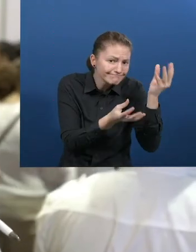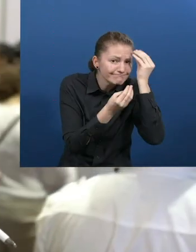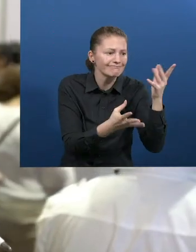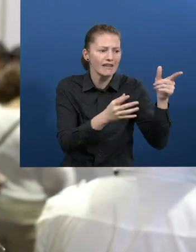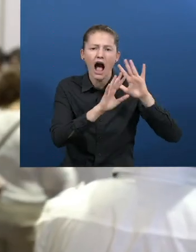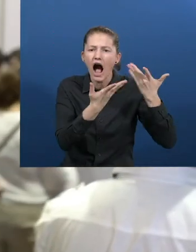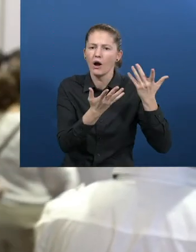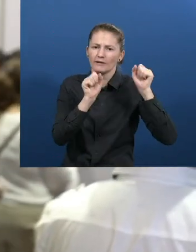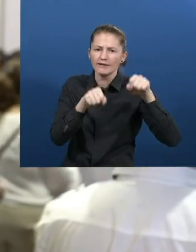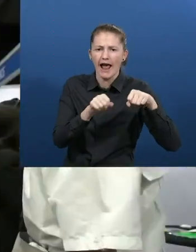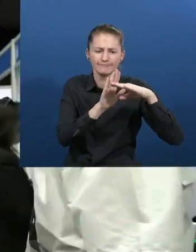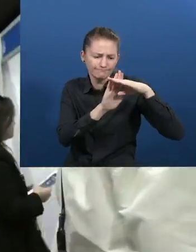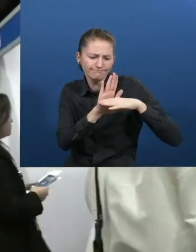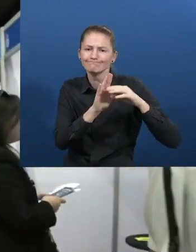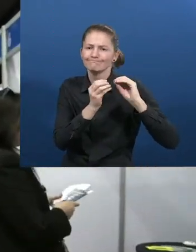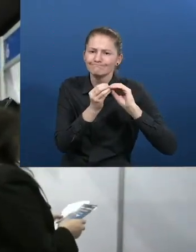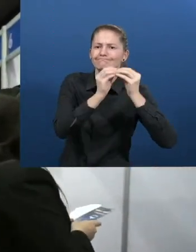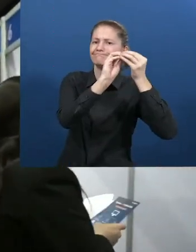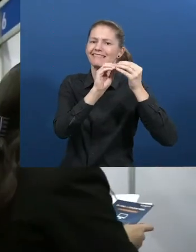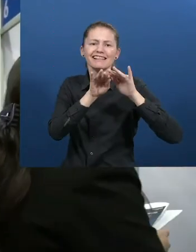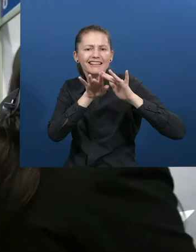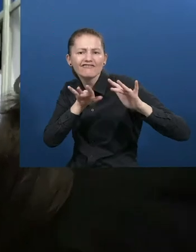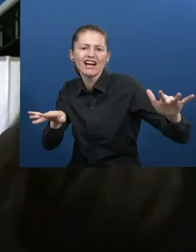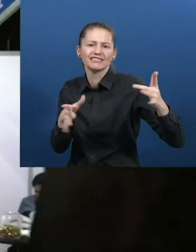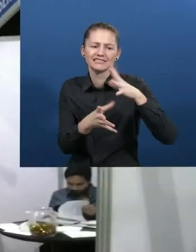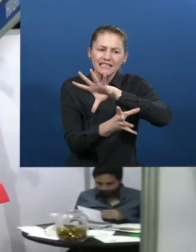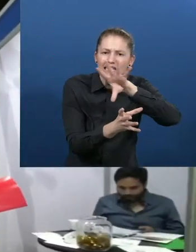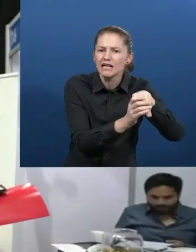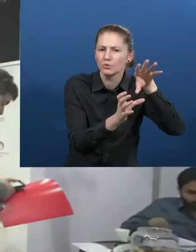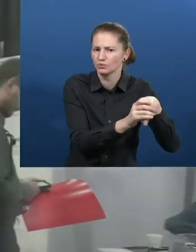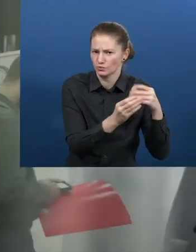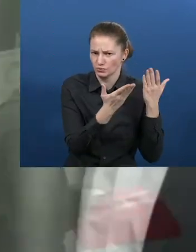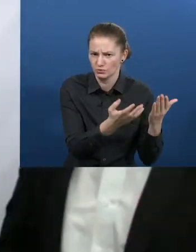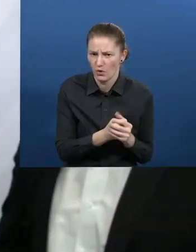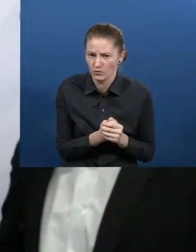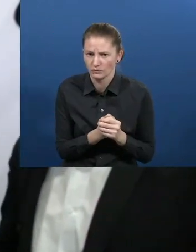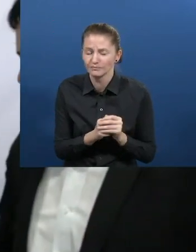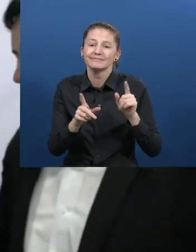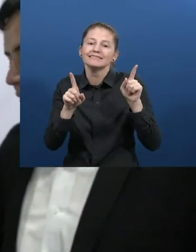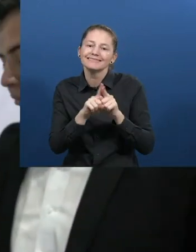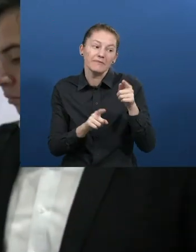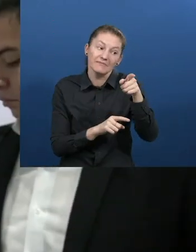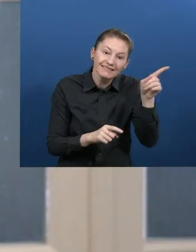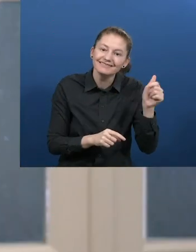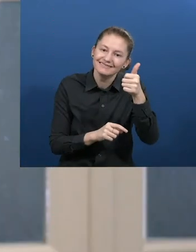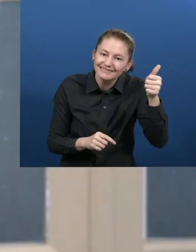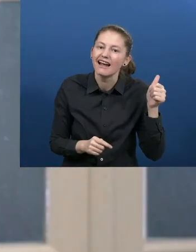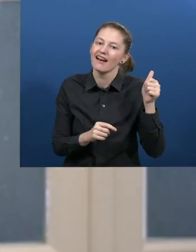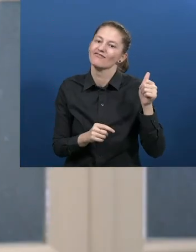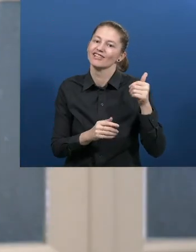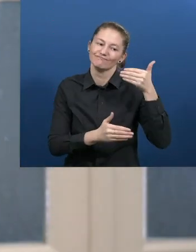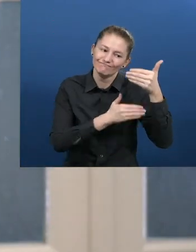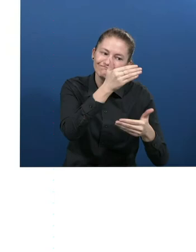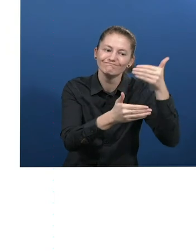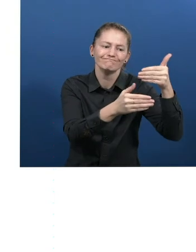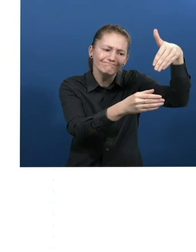de diversidad e inclusión, con el fin de que paulatinamente sean las mismas empresas las que favorezcan la inclusión laboral dentro de sus